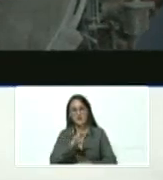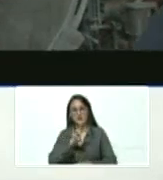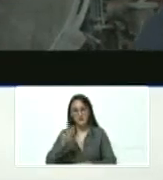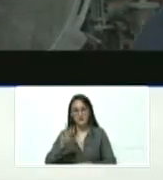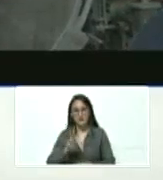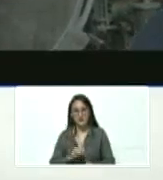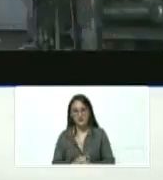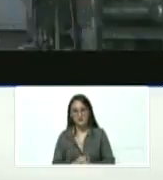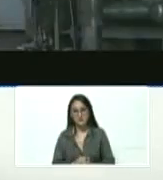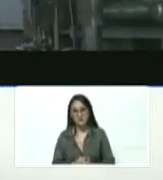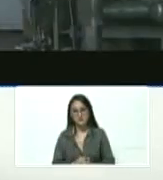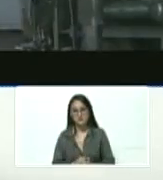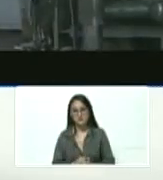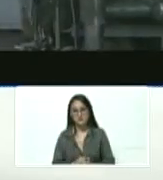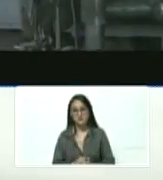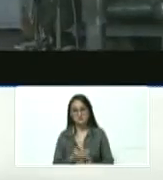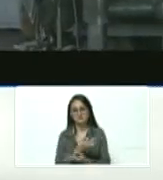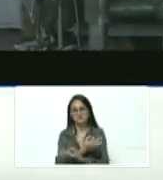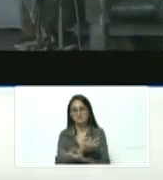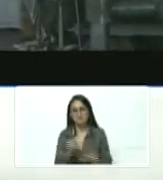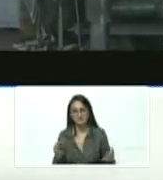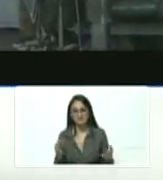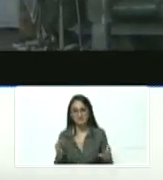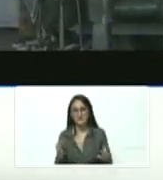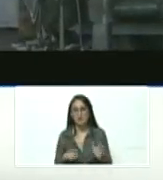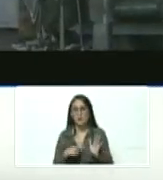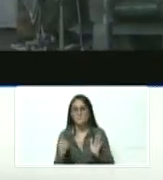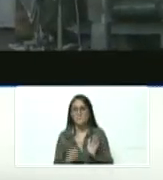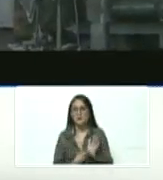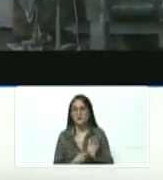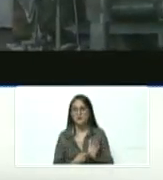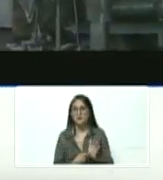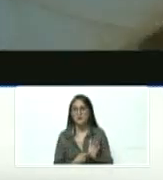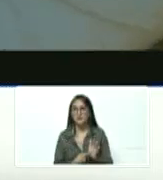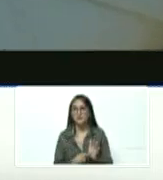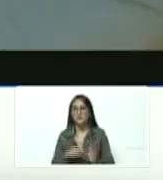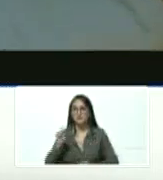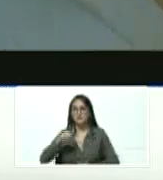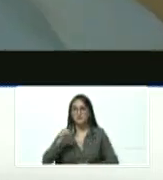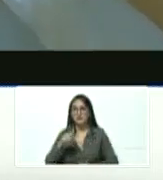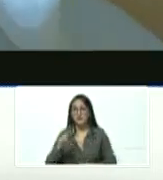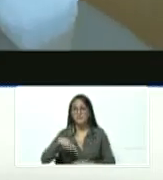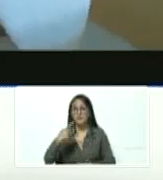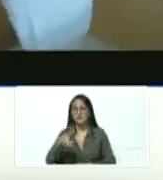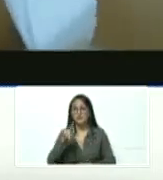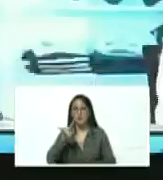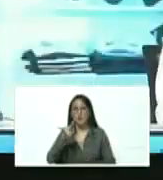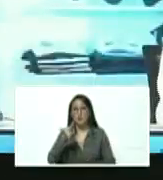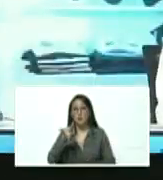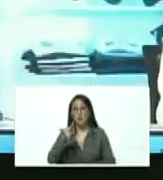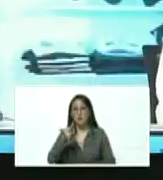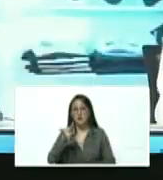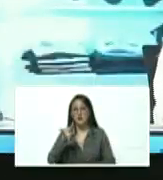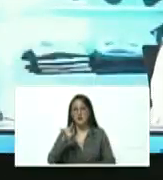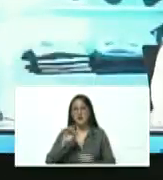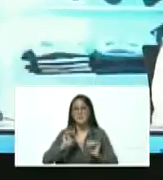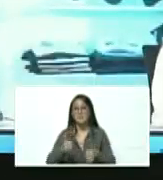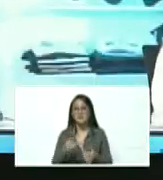2022-2023. Un éxito total. Y vamos para el próximo lunes, al